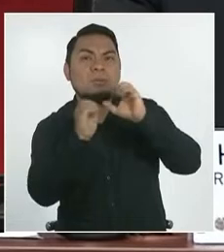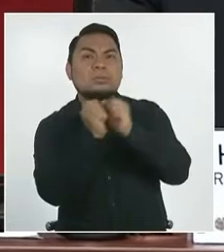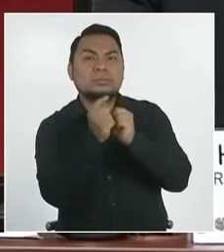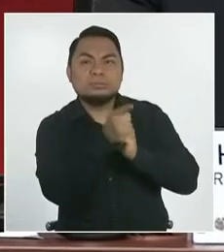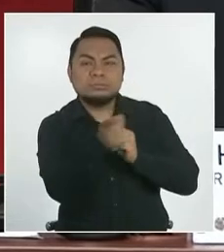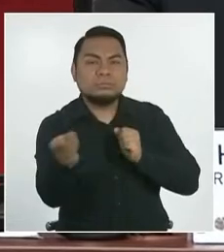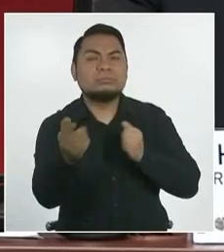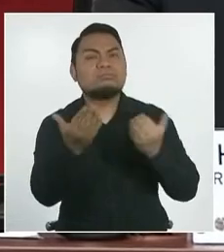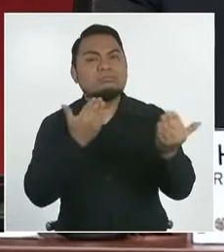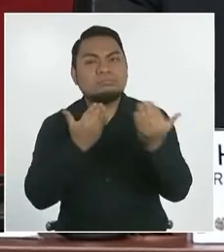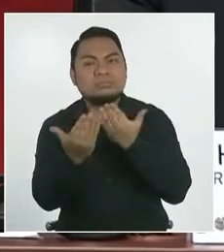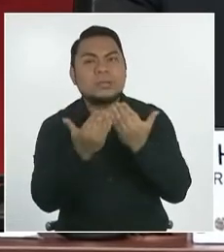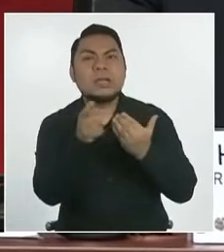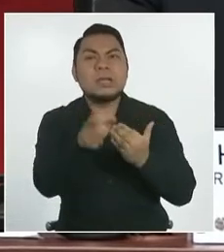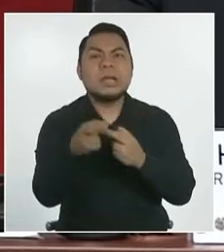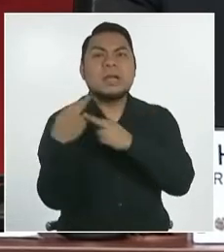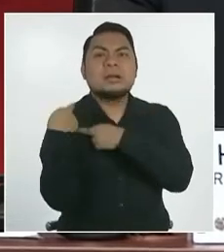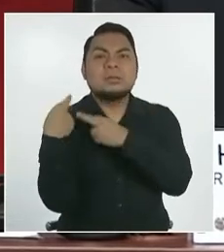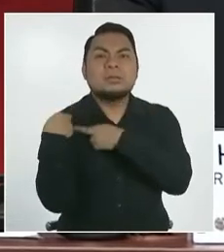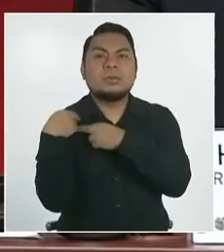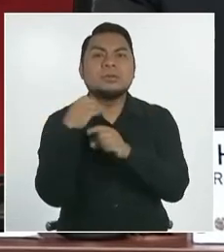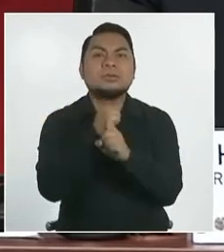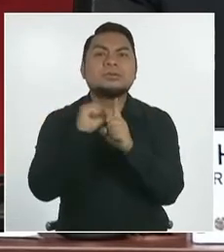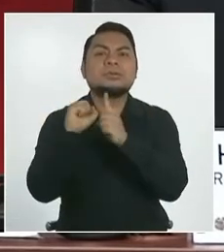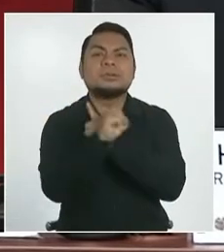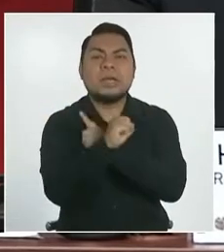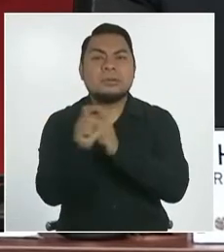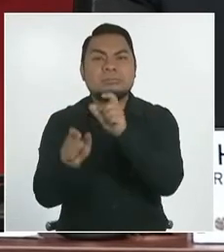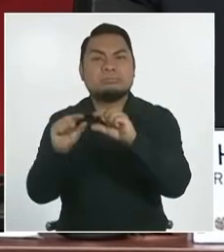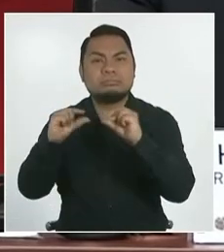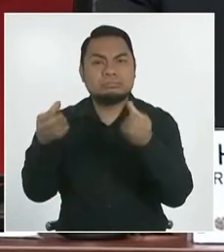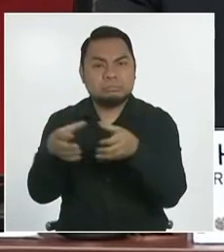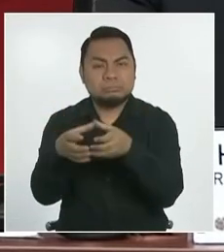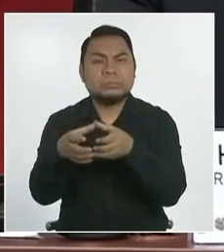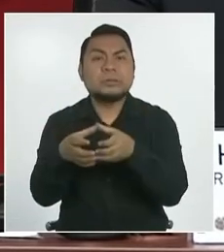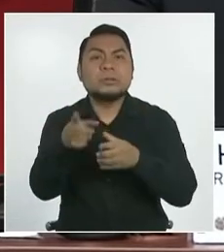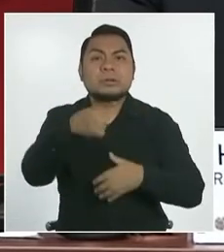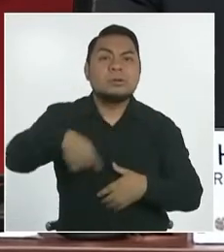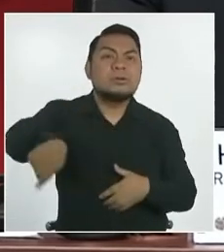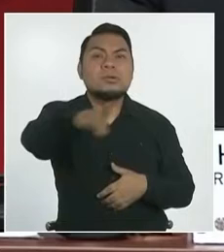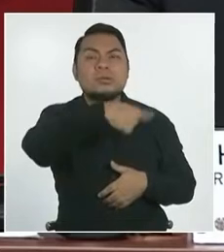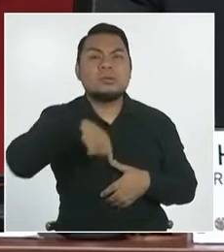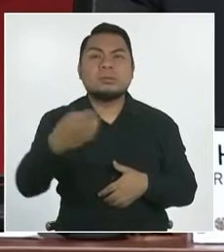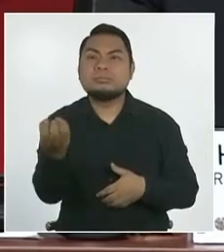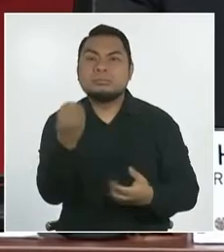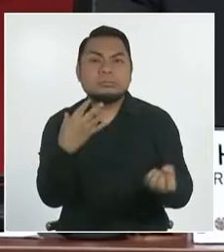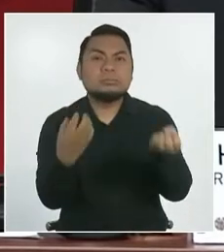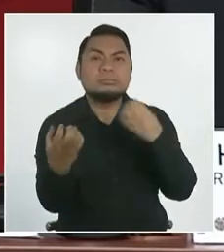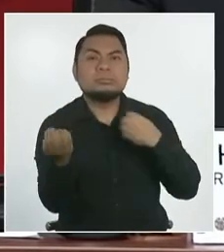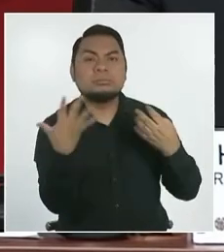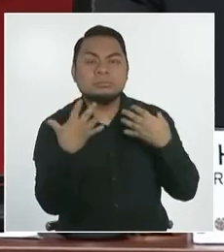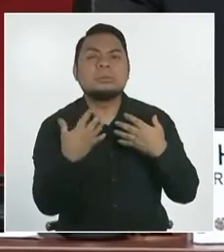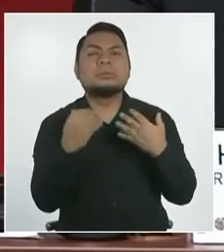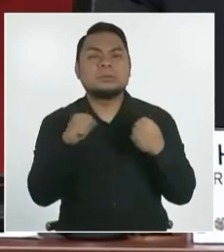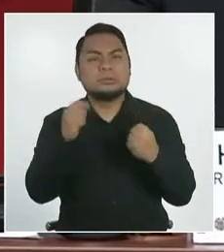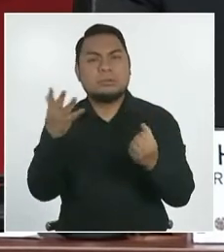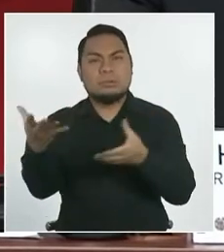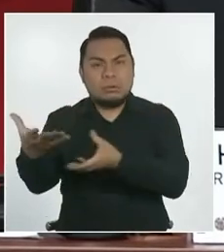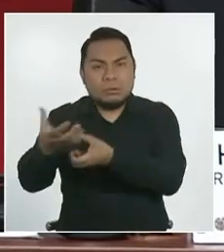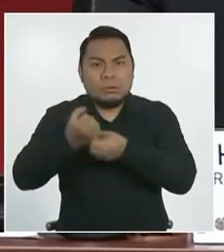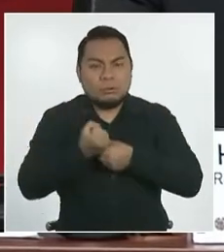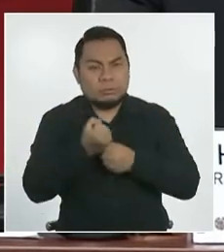ustedes, los representantes de la sociedad civil, para que todas sus intervenciones sean